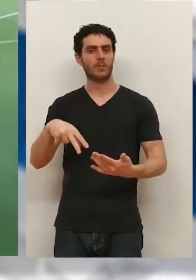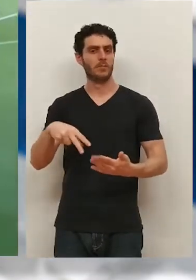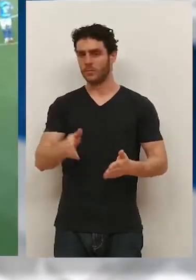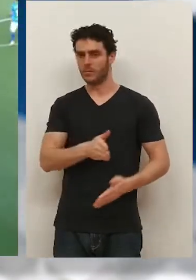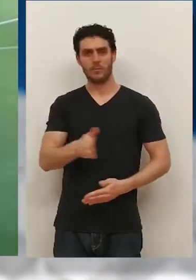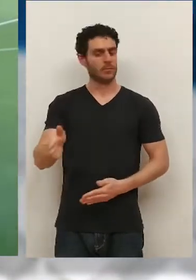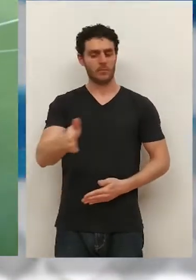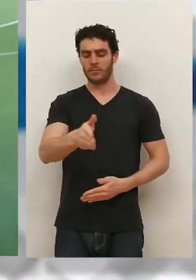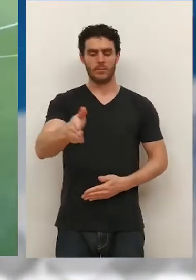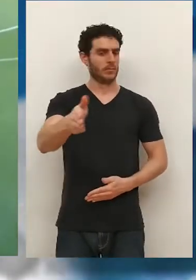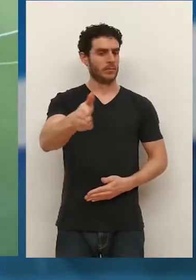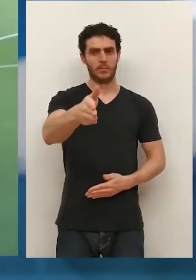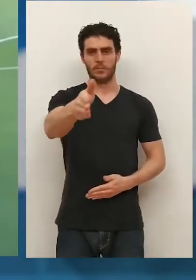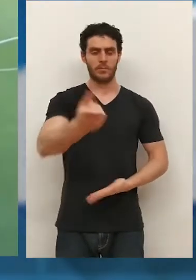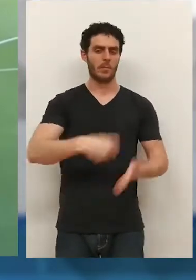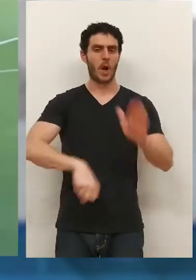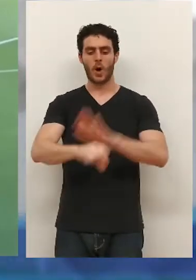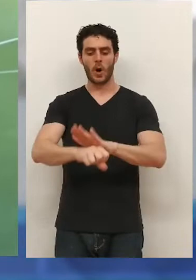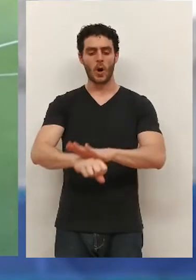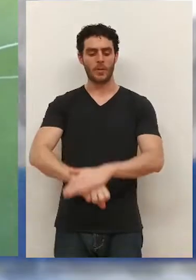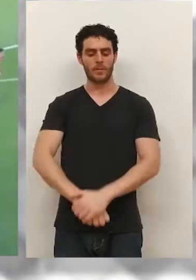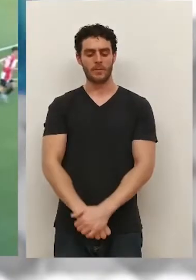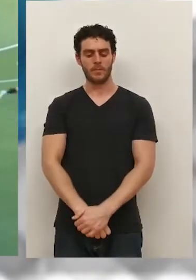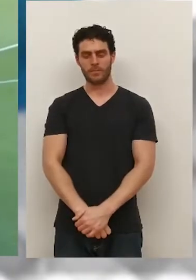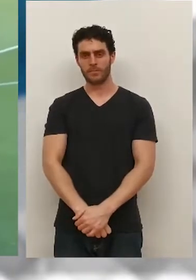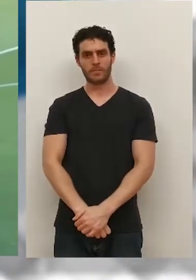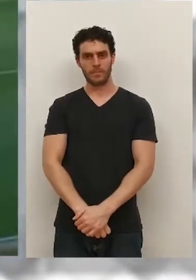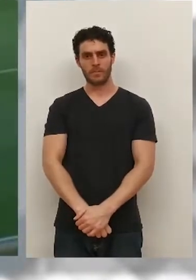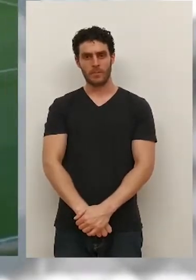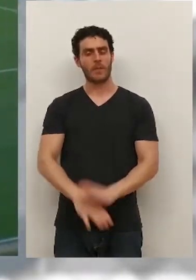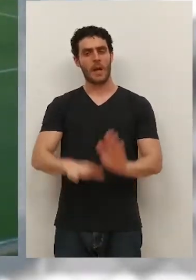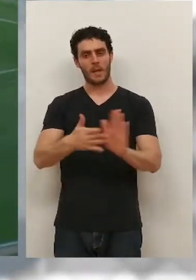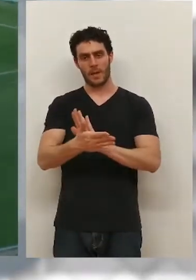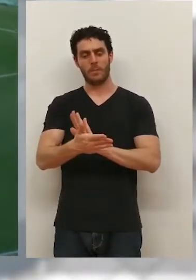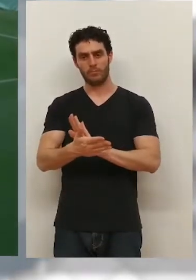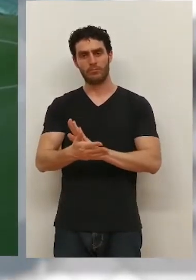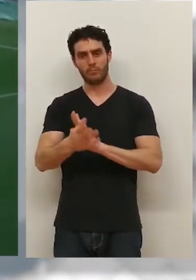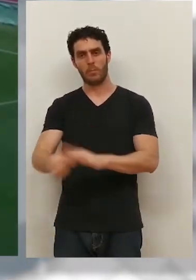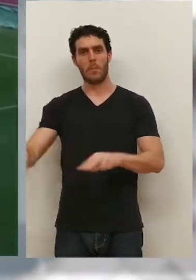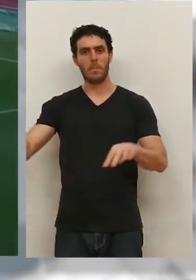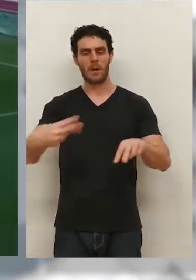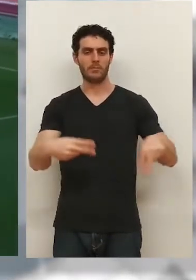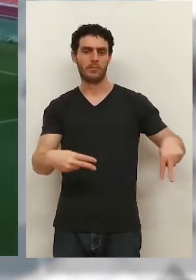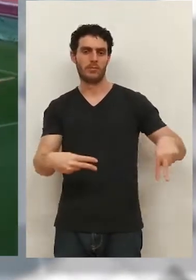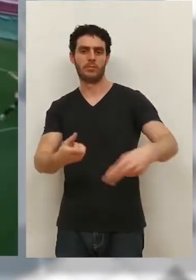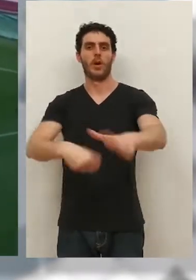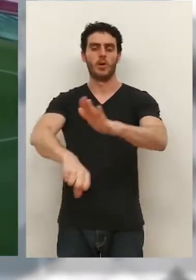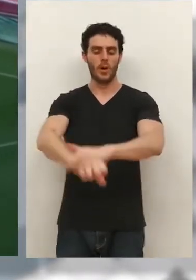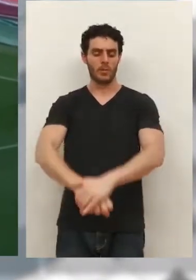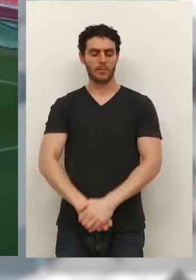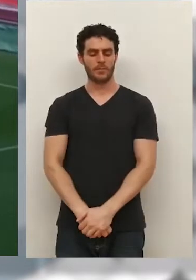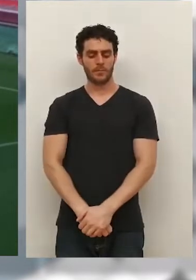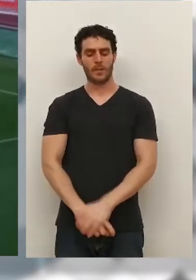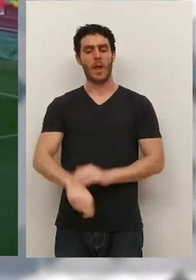incluso ampliar la renta el ayer equipo visitante e incluso dispuso de algunas ocasiones para ello, pero fue la Sociedad la que logró ver portería. En el